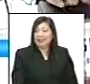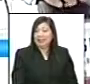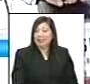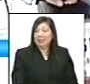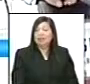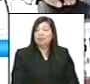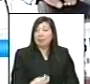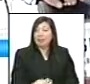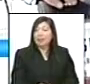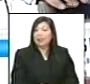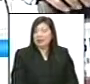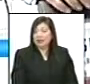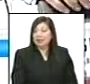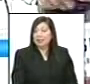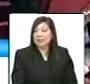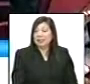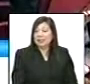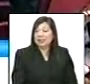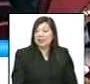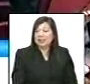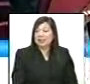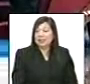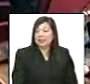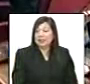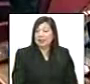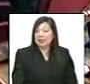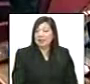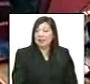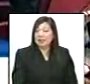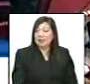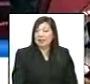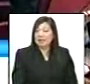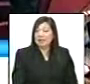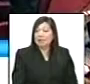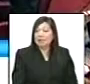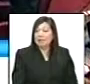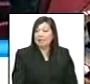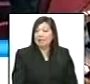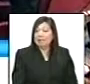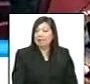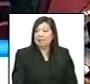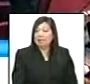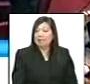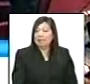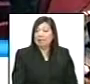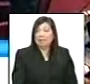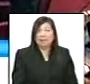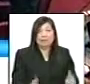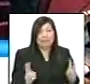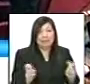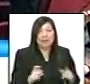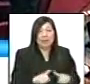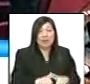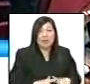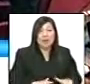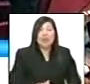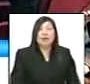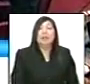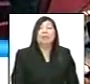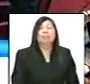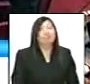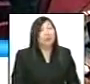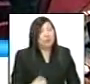Muy complicado. Gracias. Congresista Torres. Gracias, Presidenta. Presidenta, me temo que en el tema de territorialidad, me